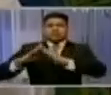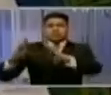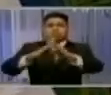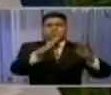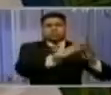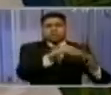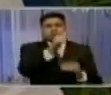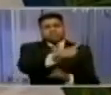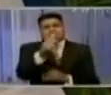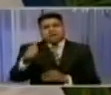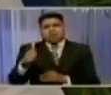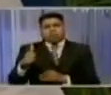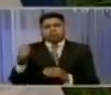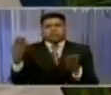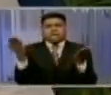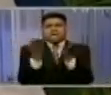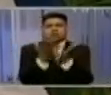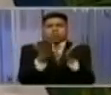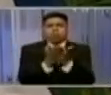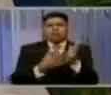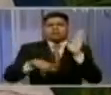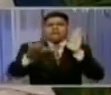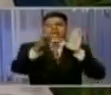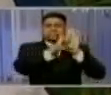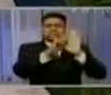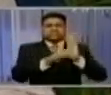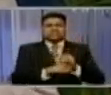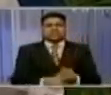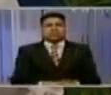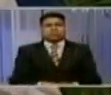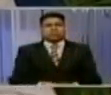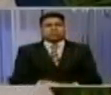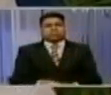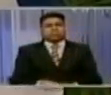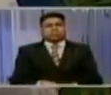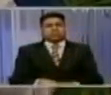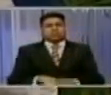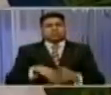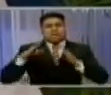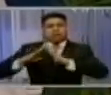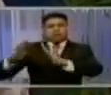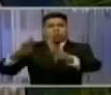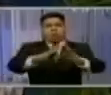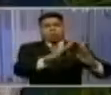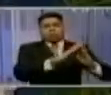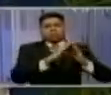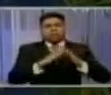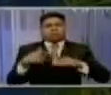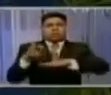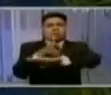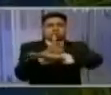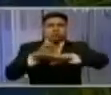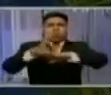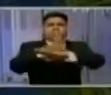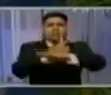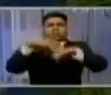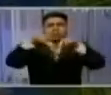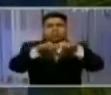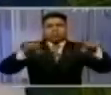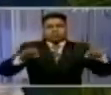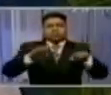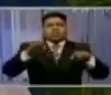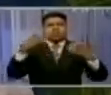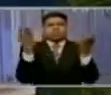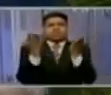cada liceo. Yo diría, las comunidades se tienen que transformar en gobiernos educativos, en la escuela, en